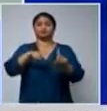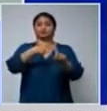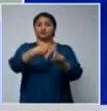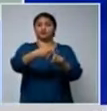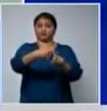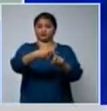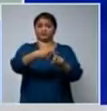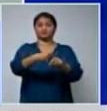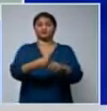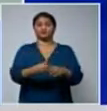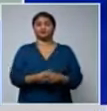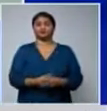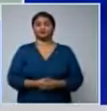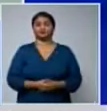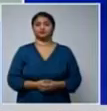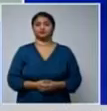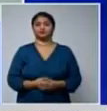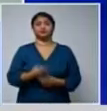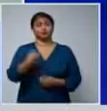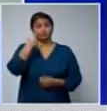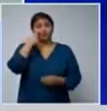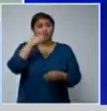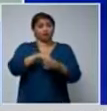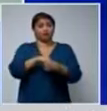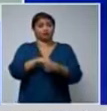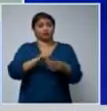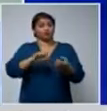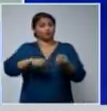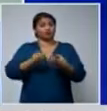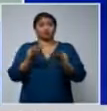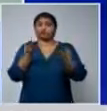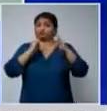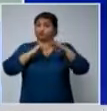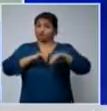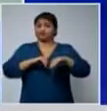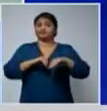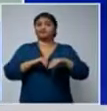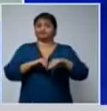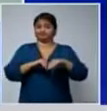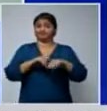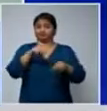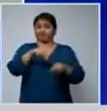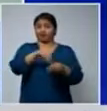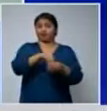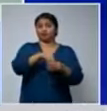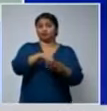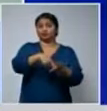evidencia que todavía hay transmisión importante en este territorio.